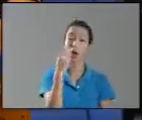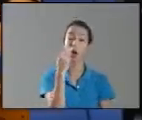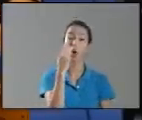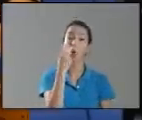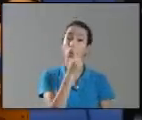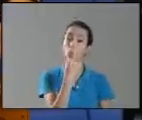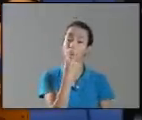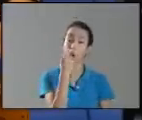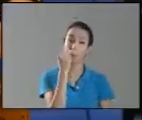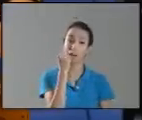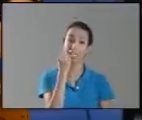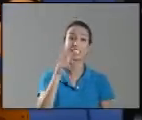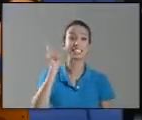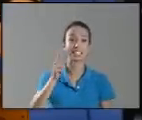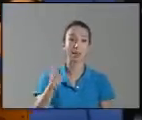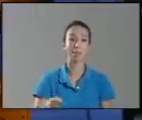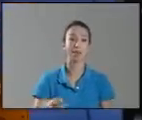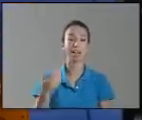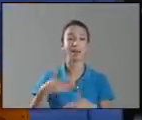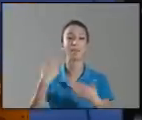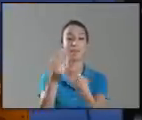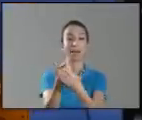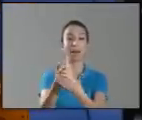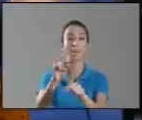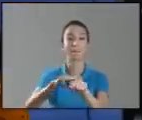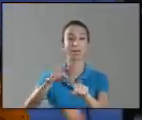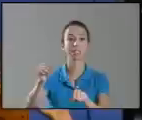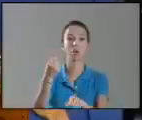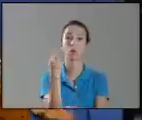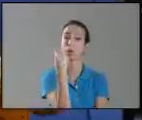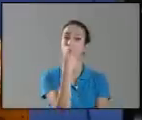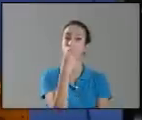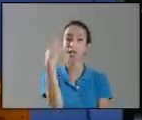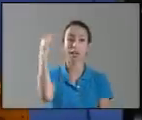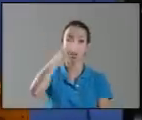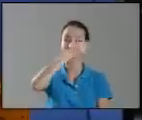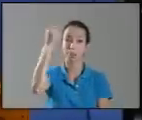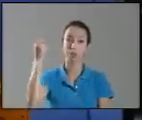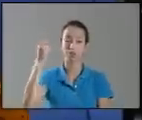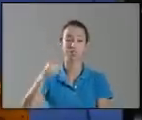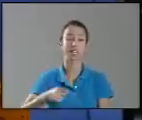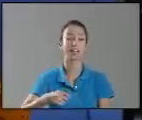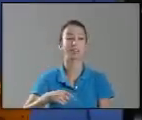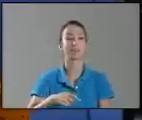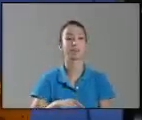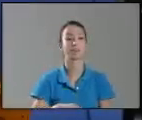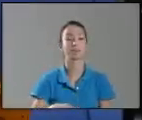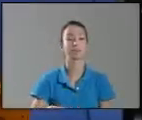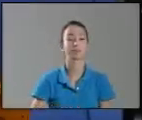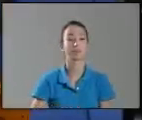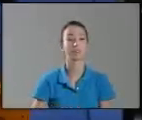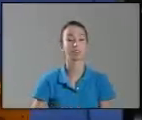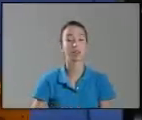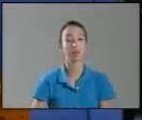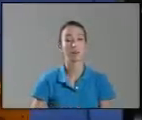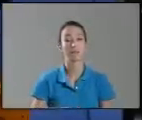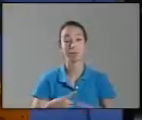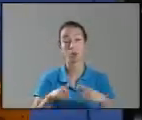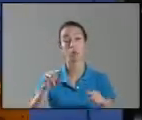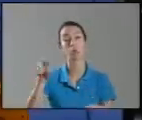Ni les pagan igual a una persona. Un profesional hombre y un profesional mujer siempre gana menos el profesional